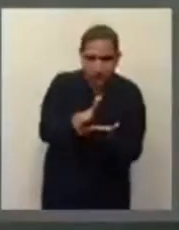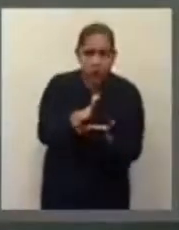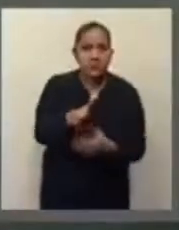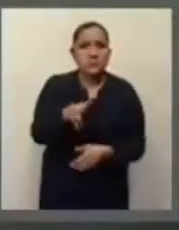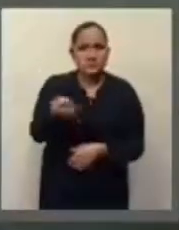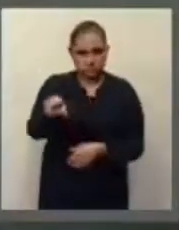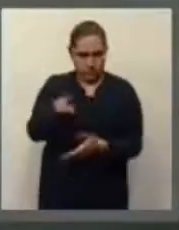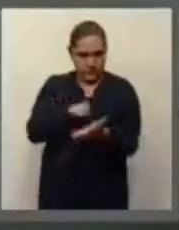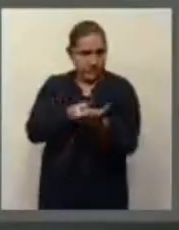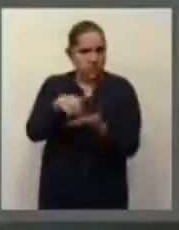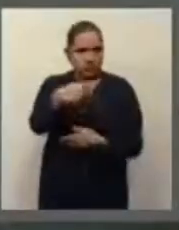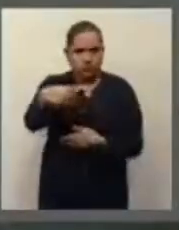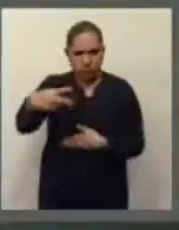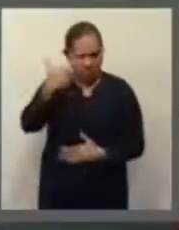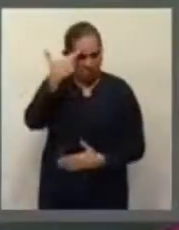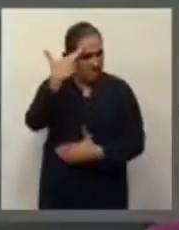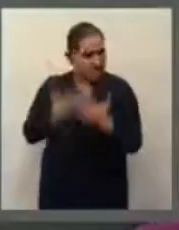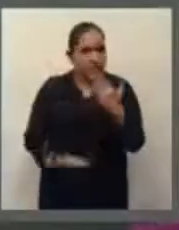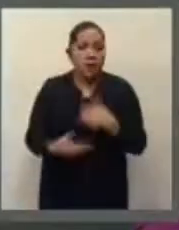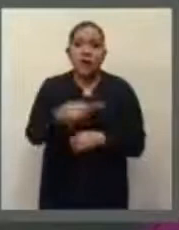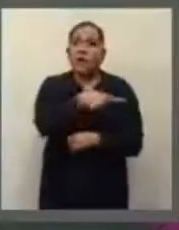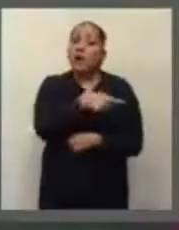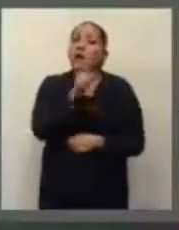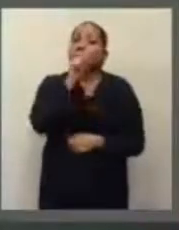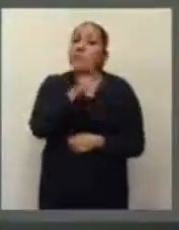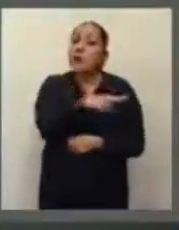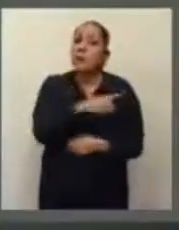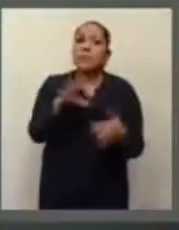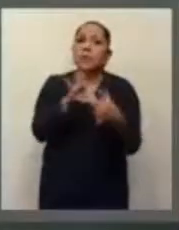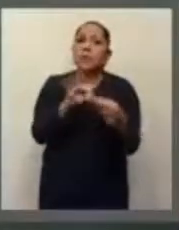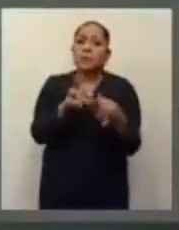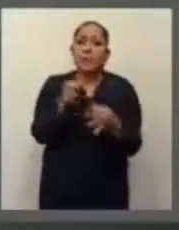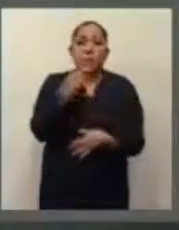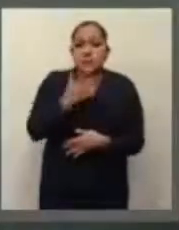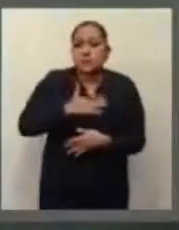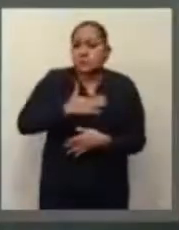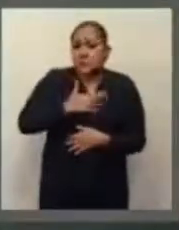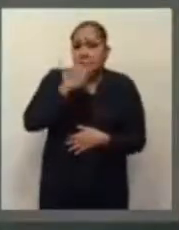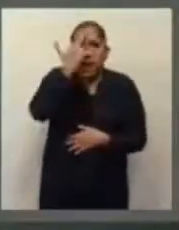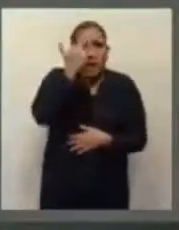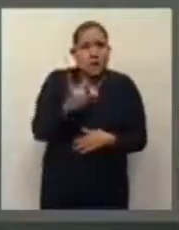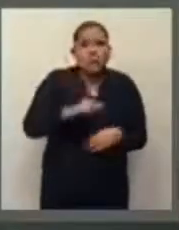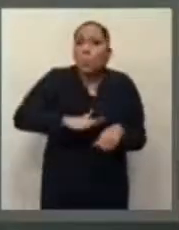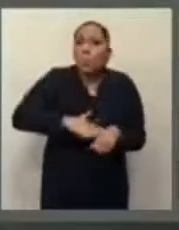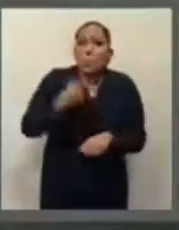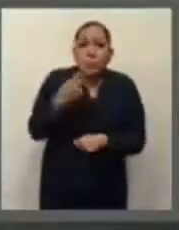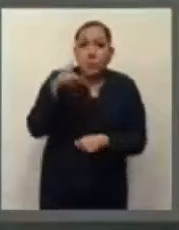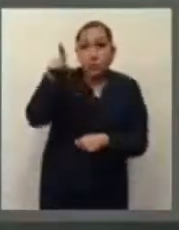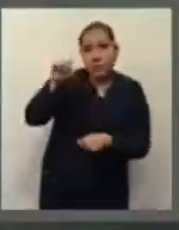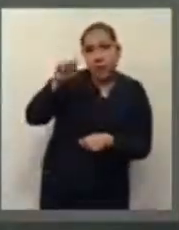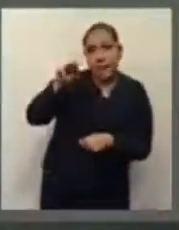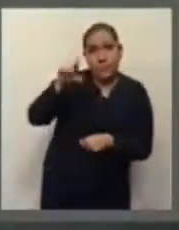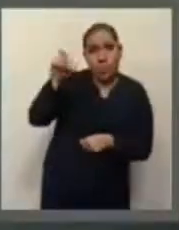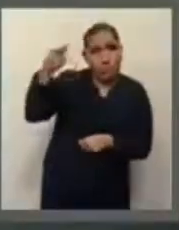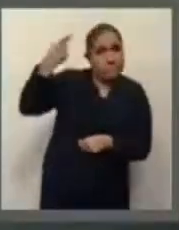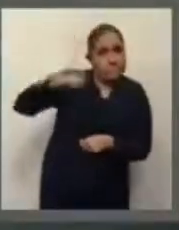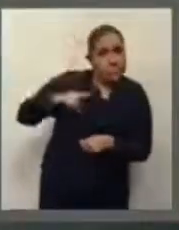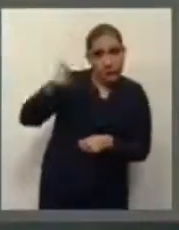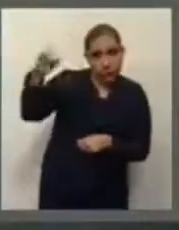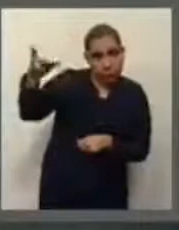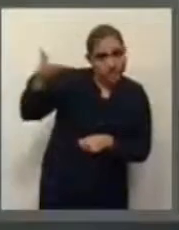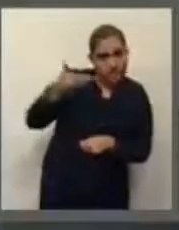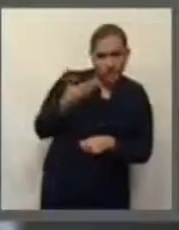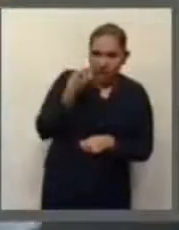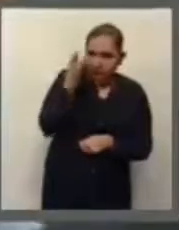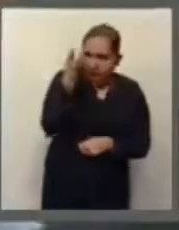ejidatarios, se hizo amparándose en la terrible mentira que lo hacía por órdenes de Andrés Manuel López Obrador, situación que